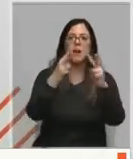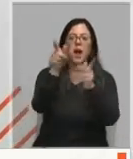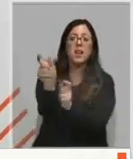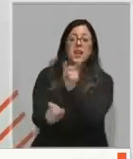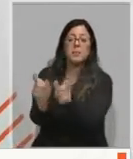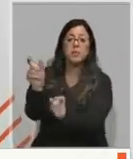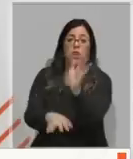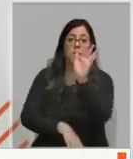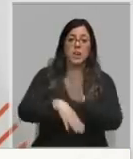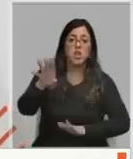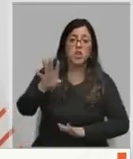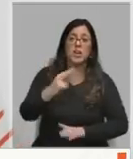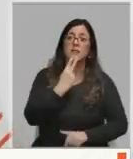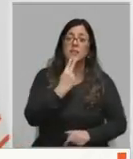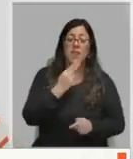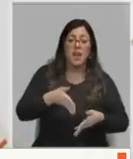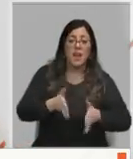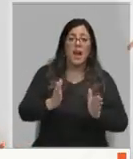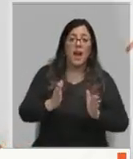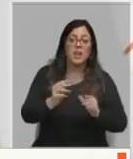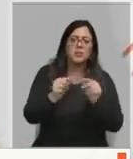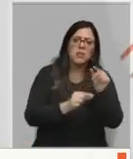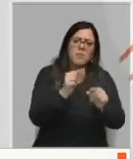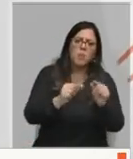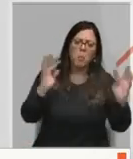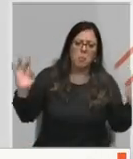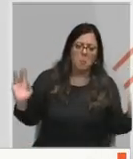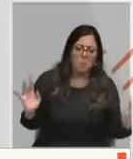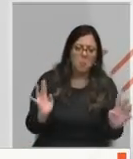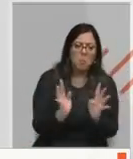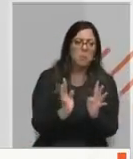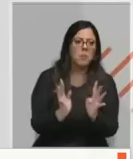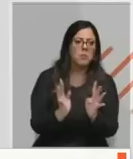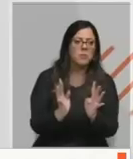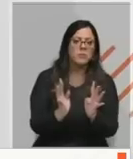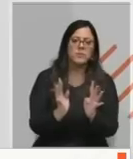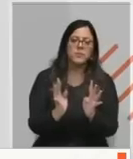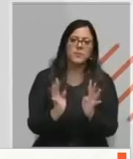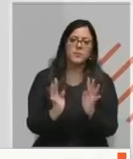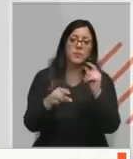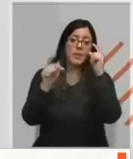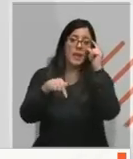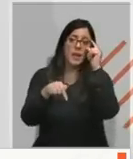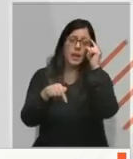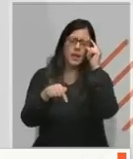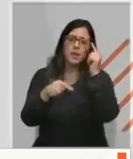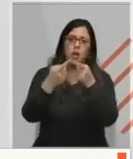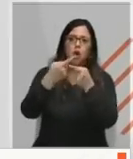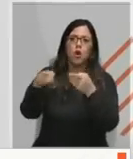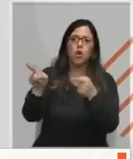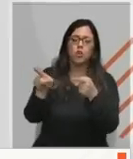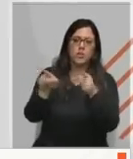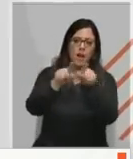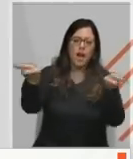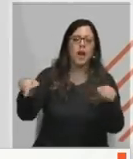su mayoría en situación de calle, poco a poco llegó. Acá hay otra piecita, que esta es la pieza de